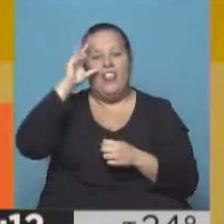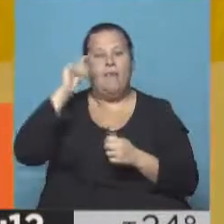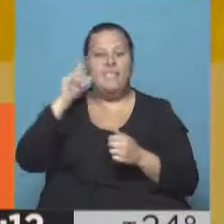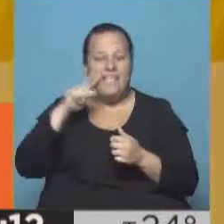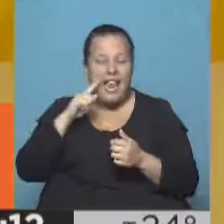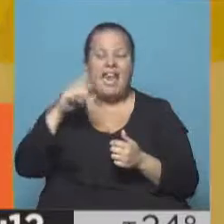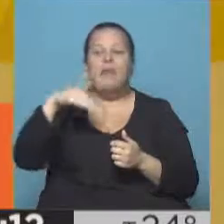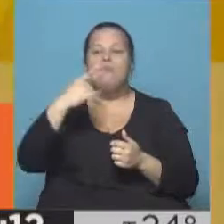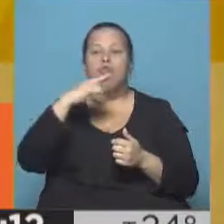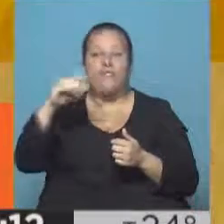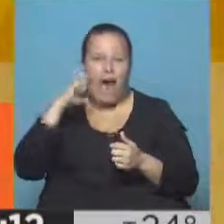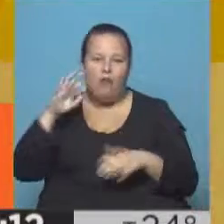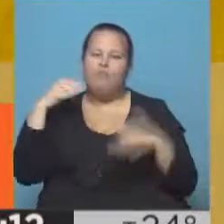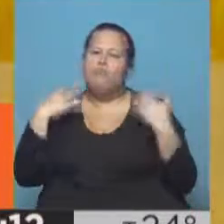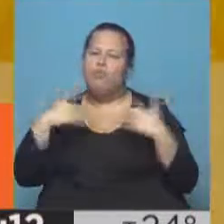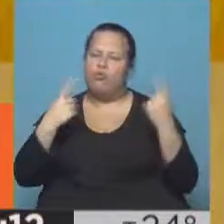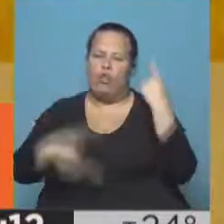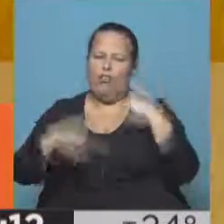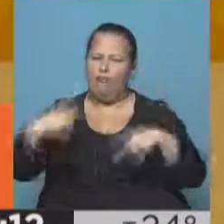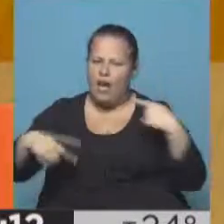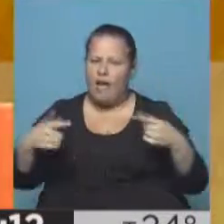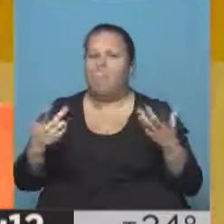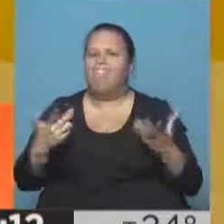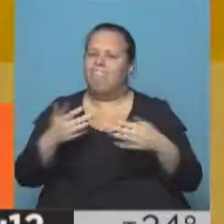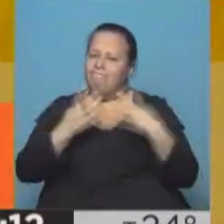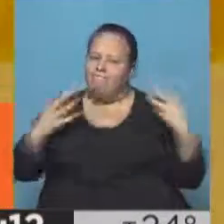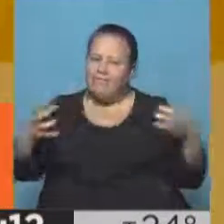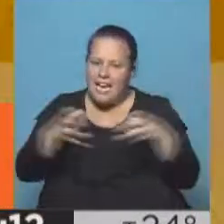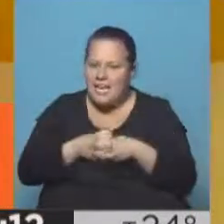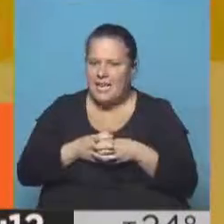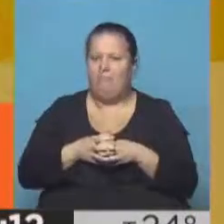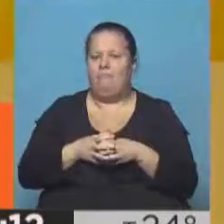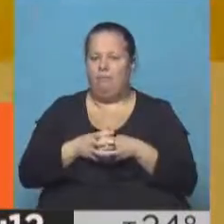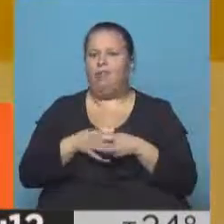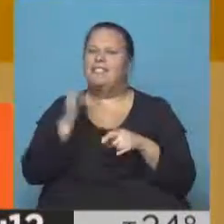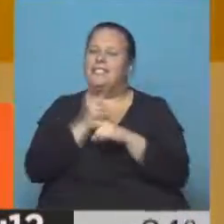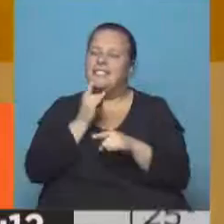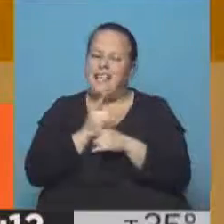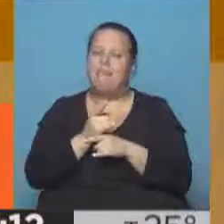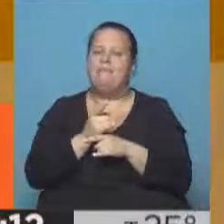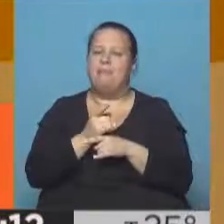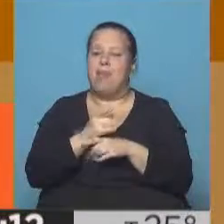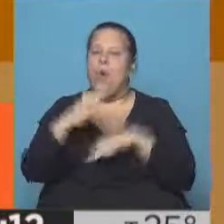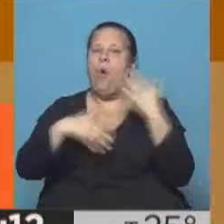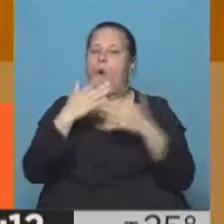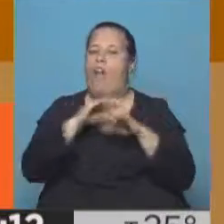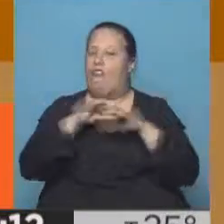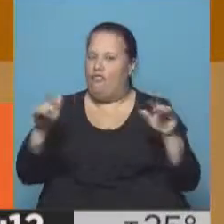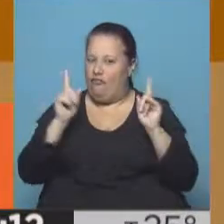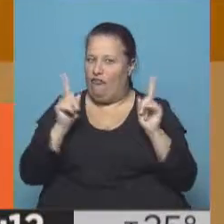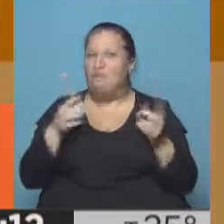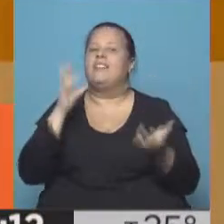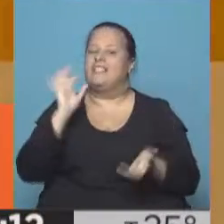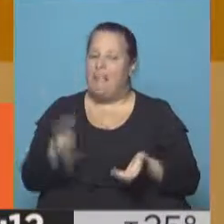musacchio me parece que son demasiadas variantes para un lugar en el equipo donde se suele tener a los jugadores fijos porque